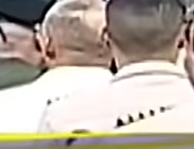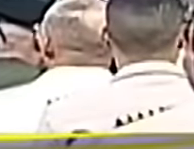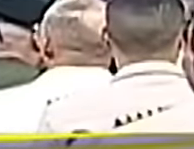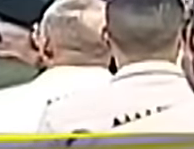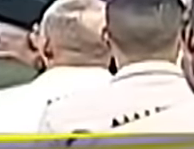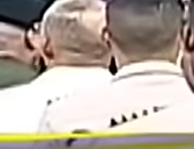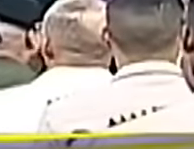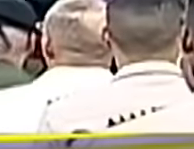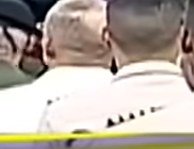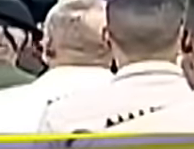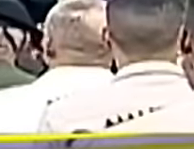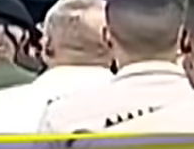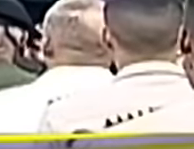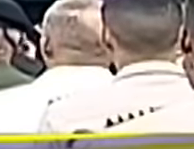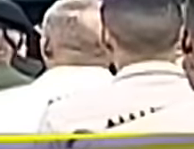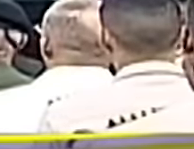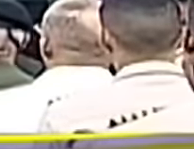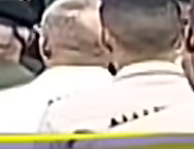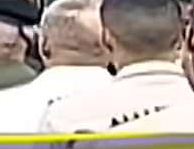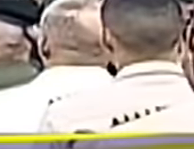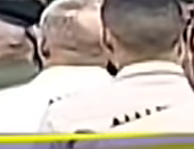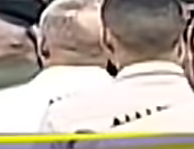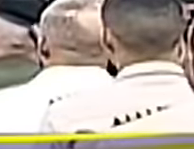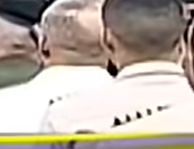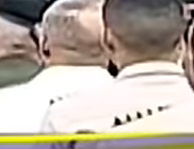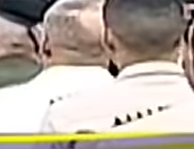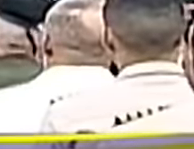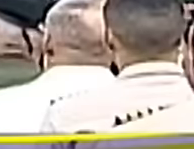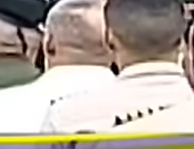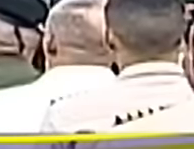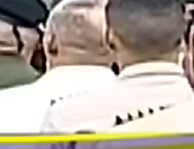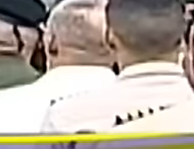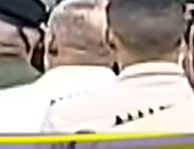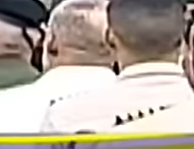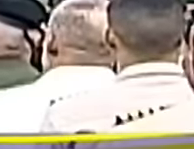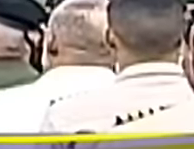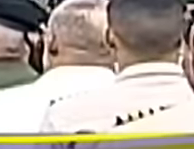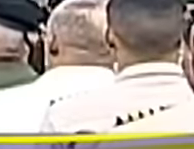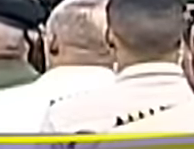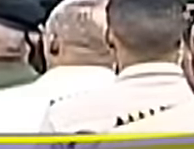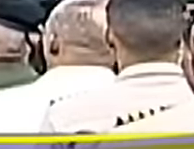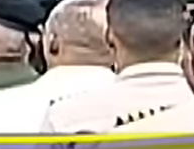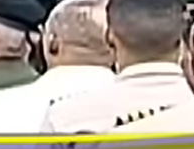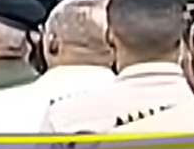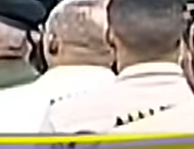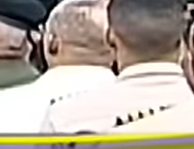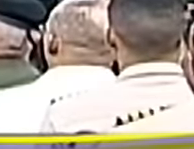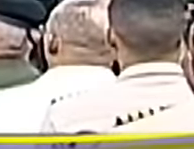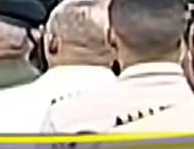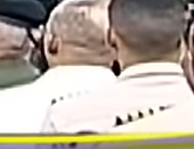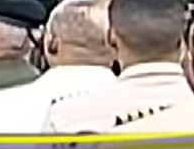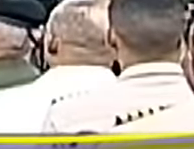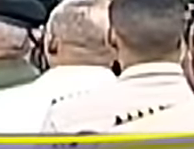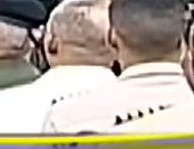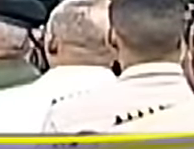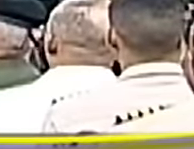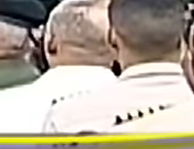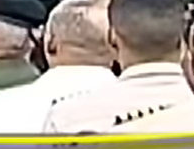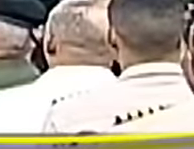las cartas están echadas, por ser sangre de mi sangre tengo la vida empeñada, porque mi estandarte llevo mi